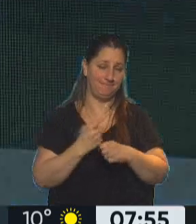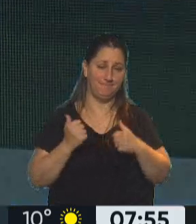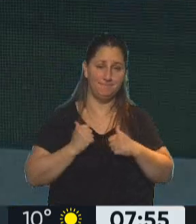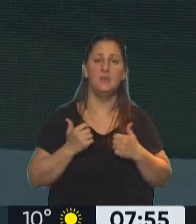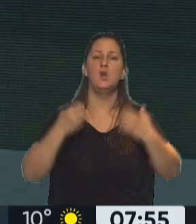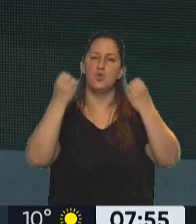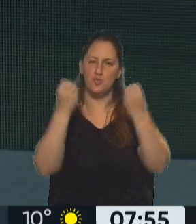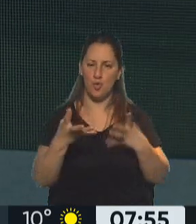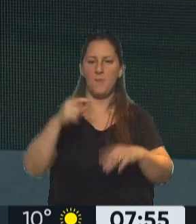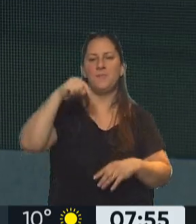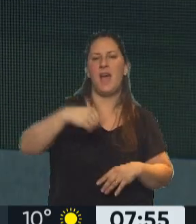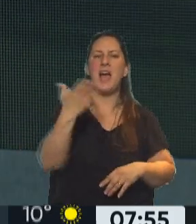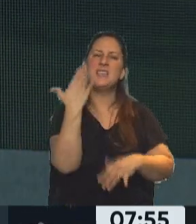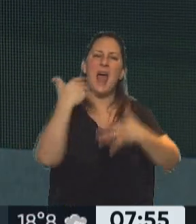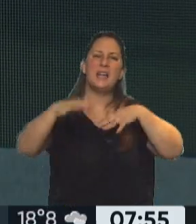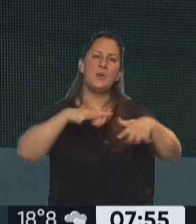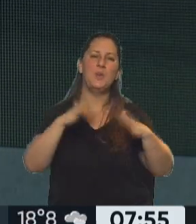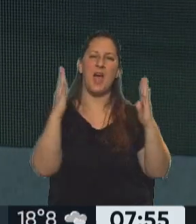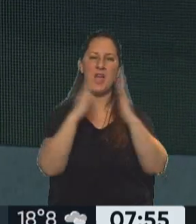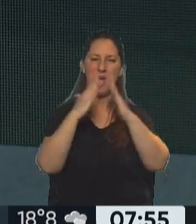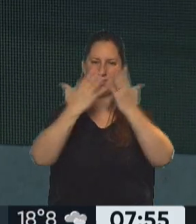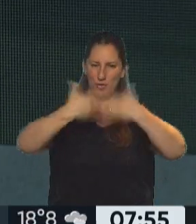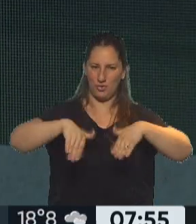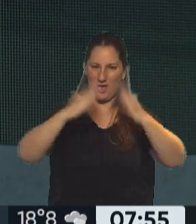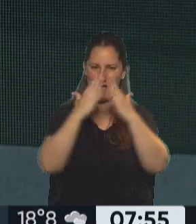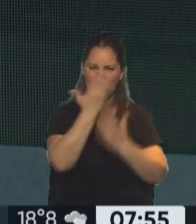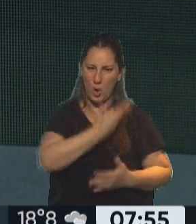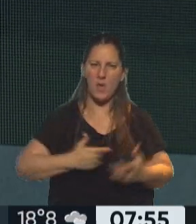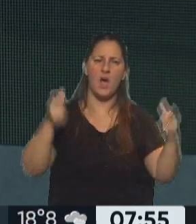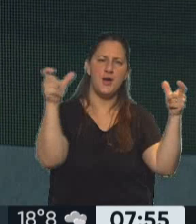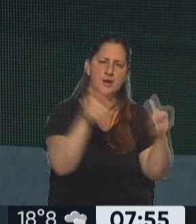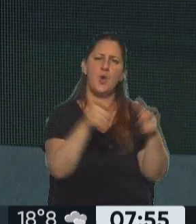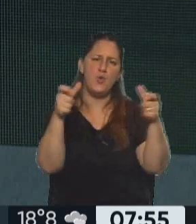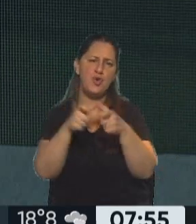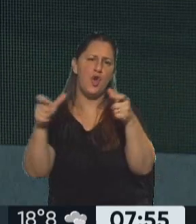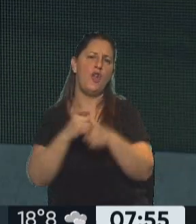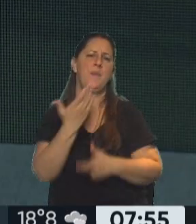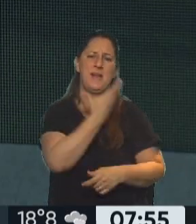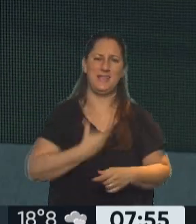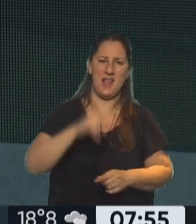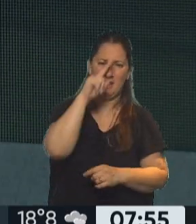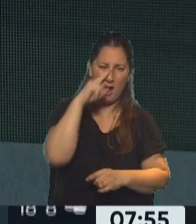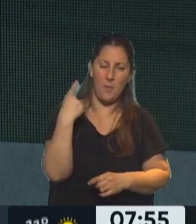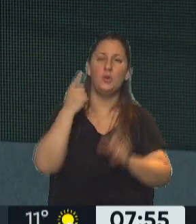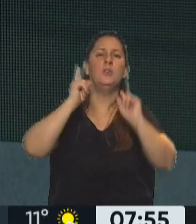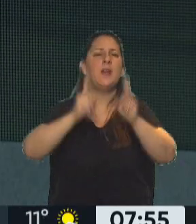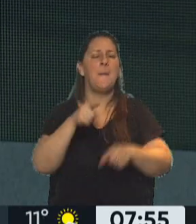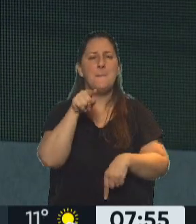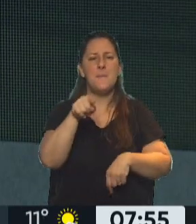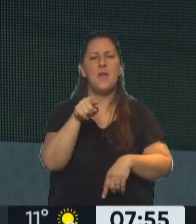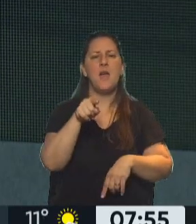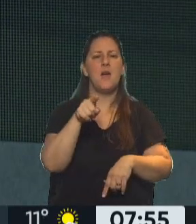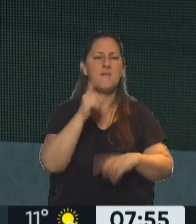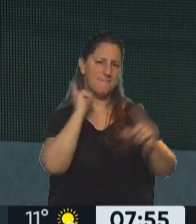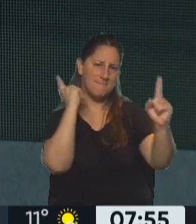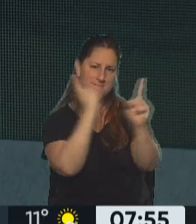pero muy vamos a hablar de lo que fue hacer actividad en casa de gobierno importante con reuniones del presidente de la nación y fundamentalmente un humano